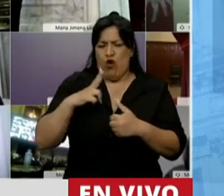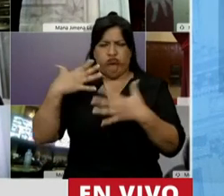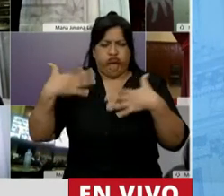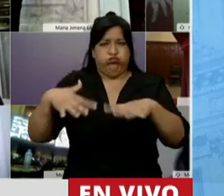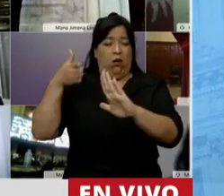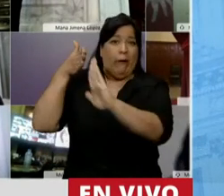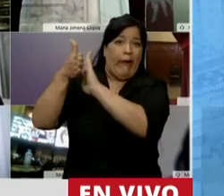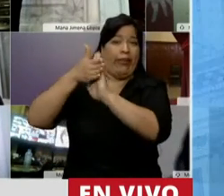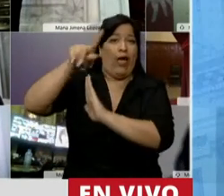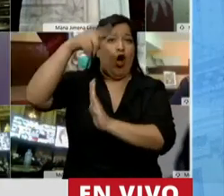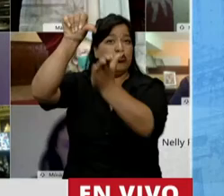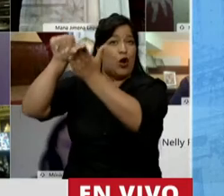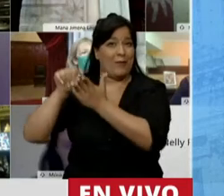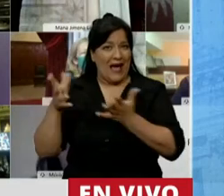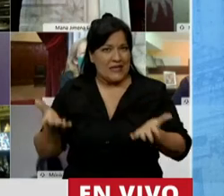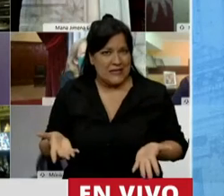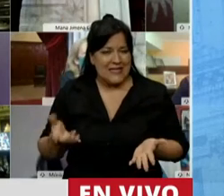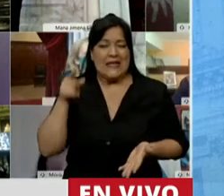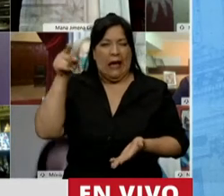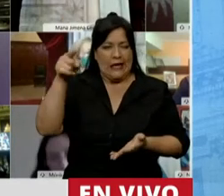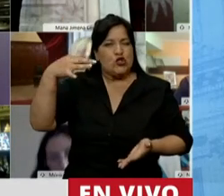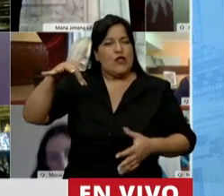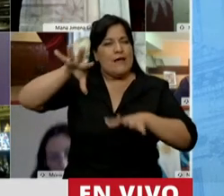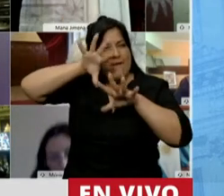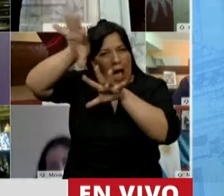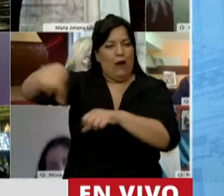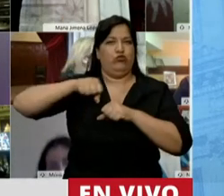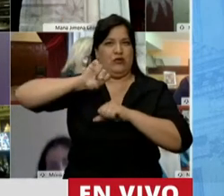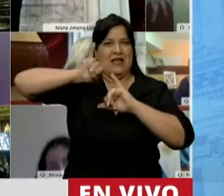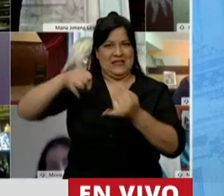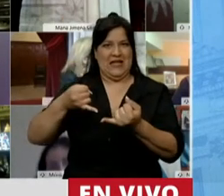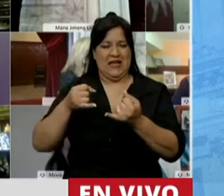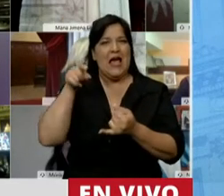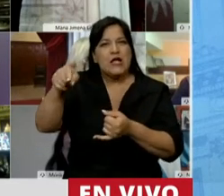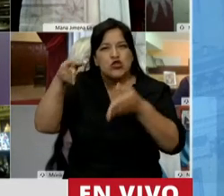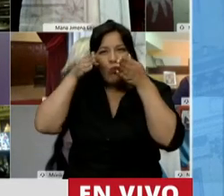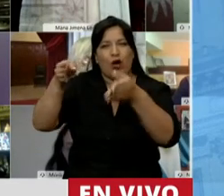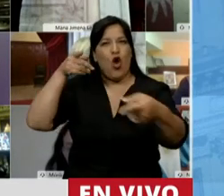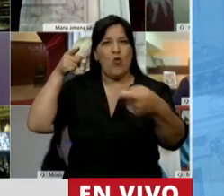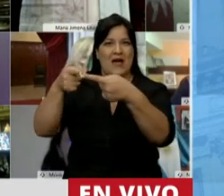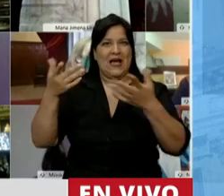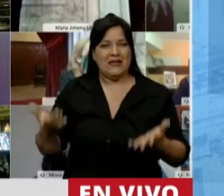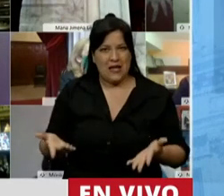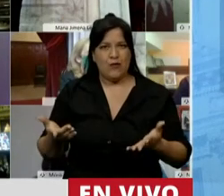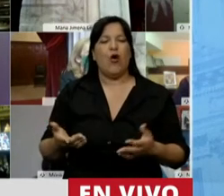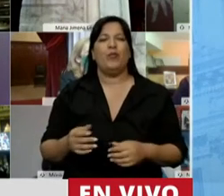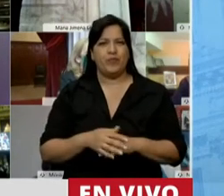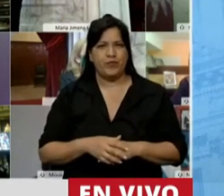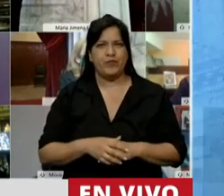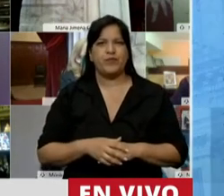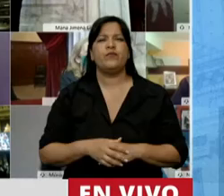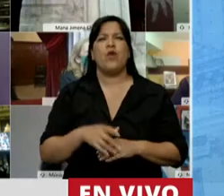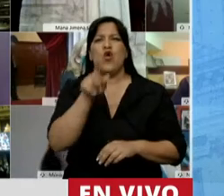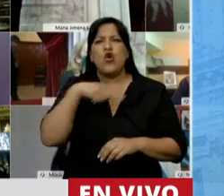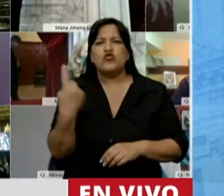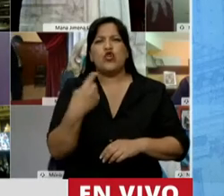en paraísos fiscales. Es allí donde hay que poner el foco. El objetivo es ampliar la base de los impuestos.